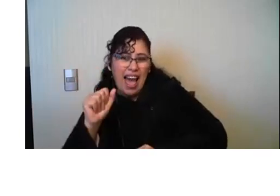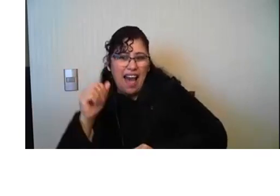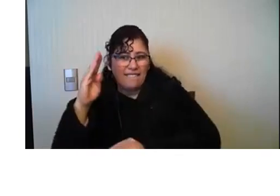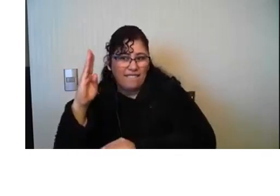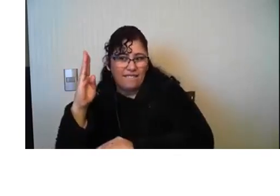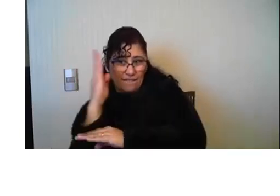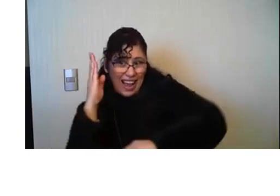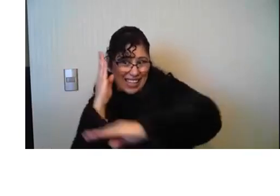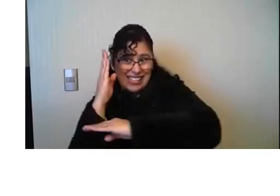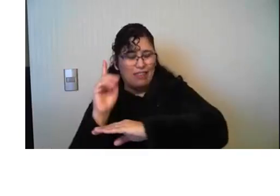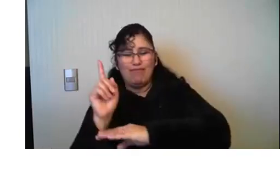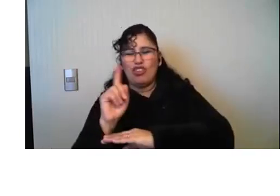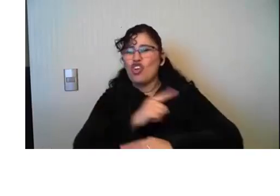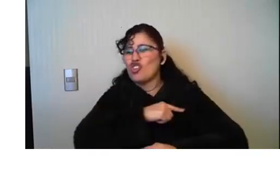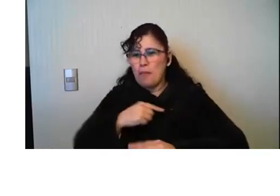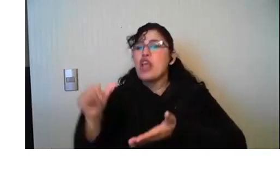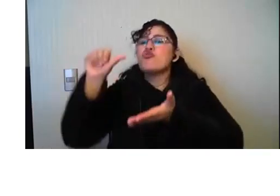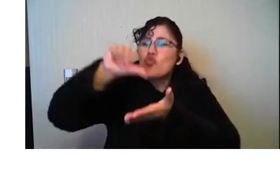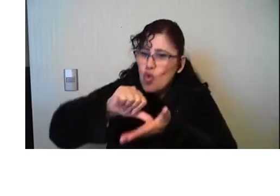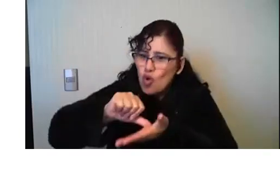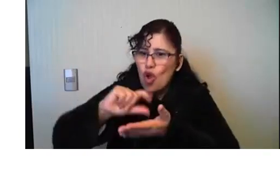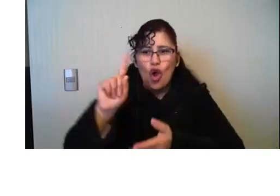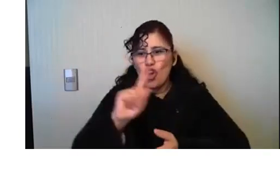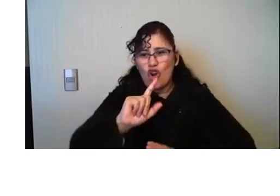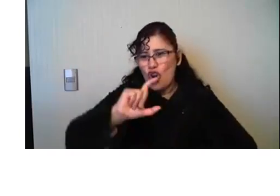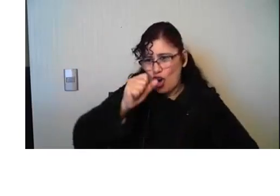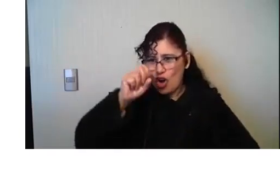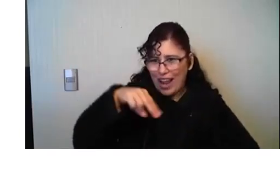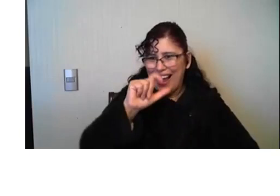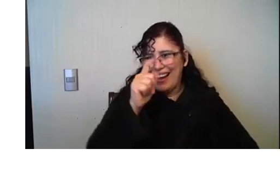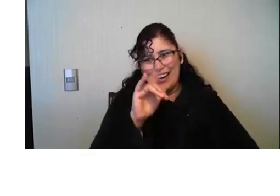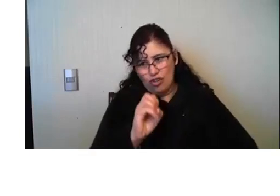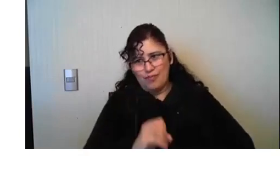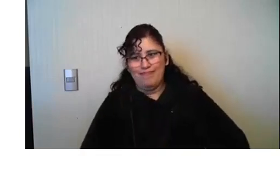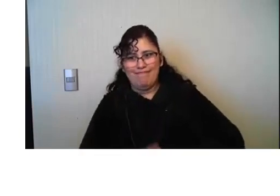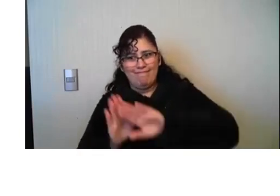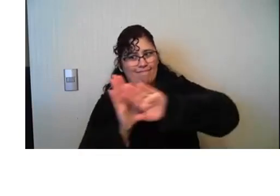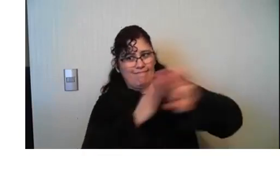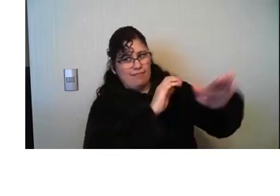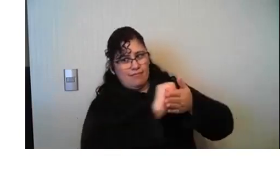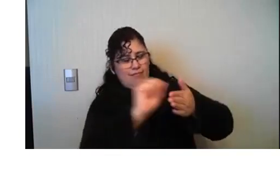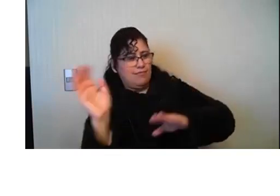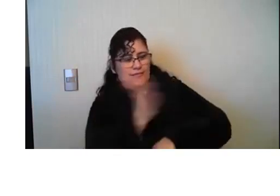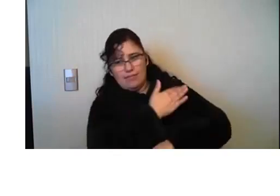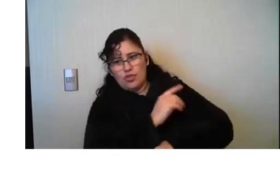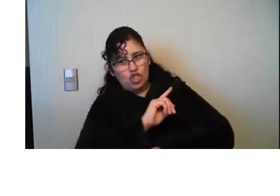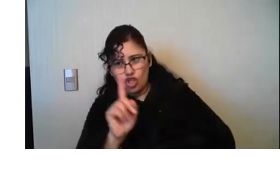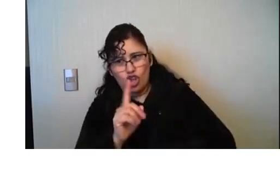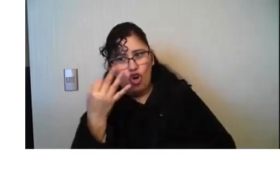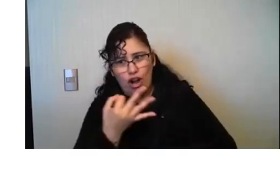Estos núcleos de la base tienen que ver con la decisión, digamos, de que se produzca el movimiento. Lo vamos a ver un poco más